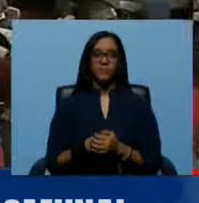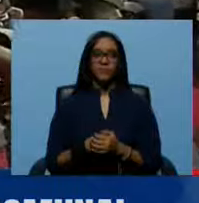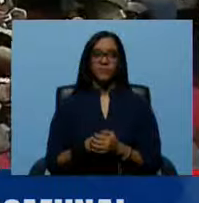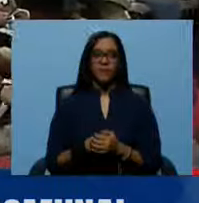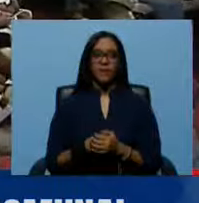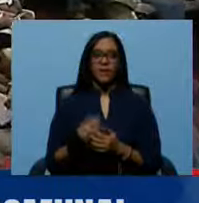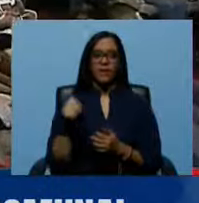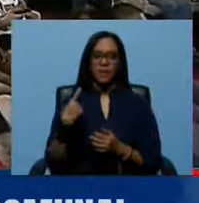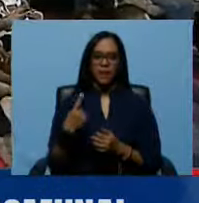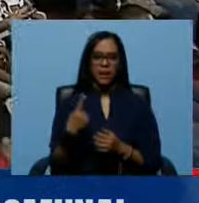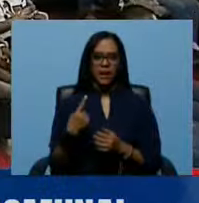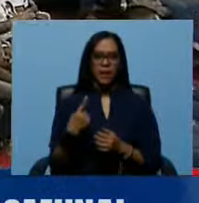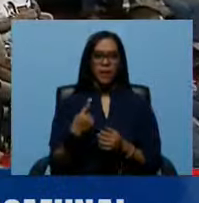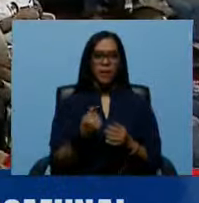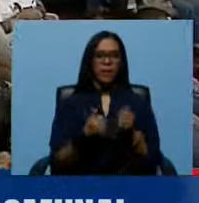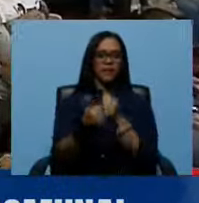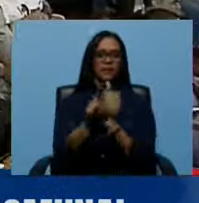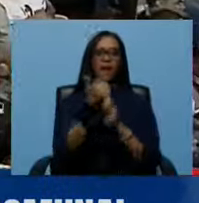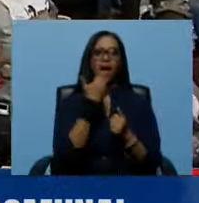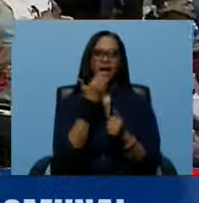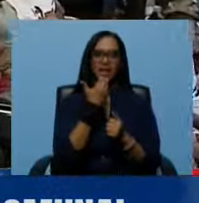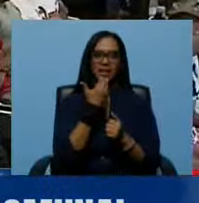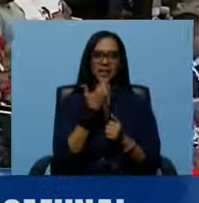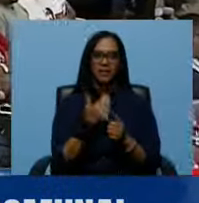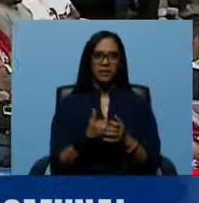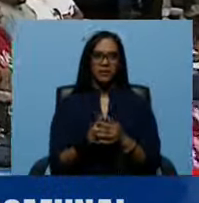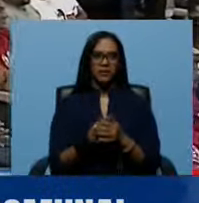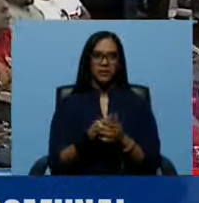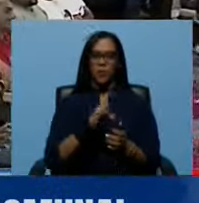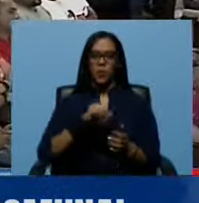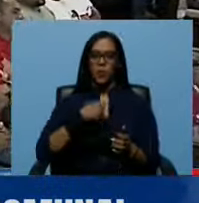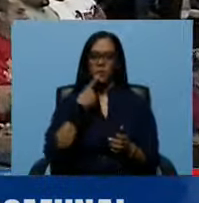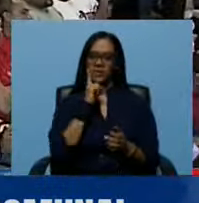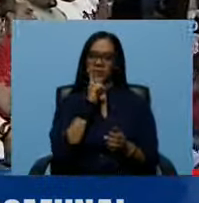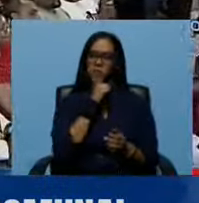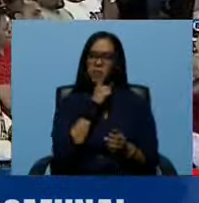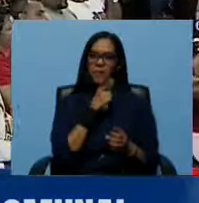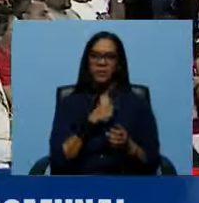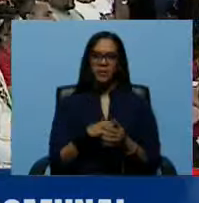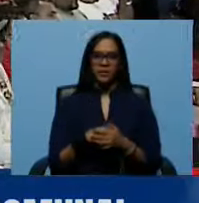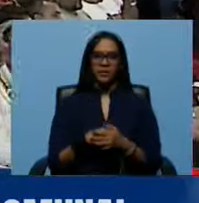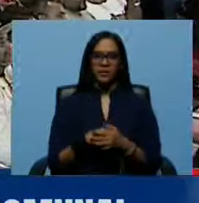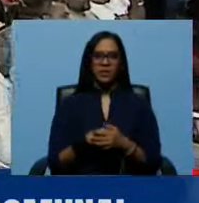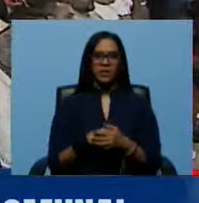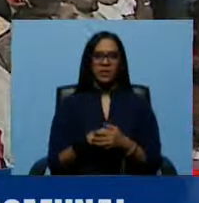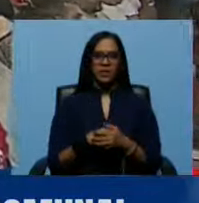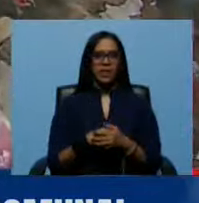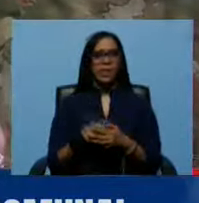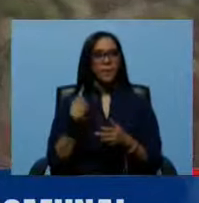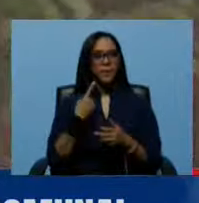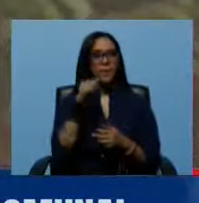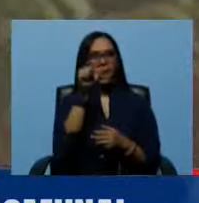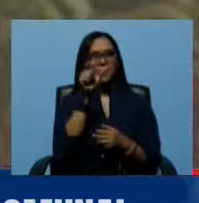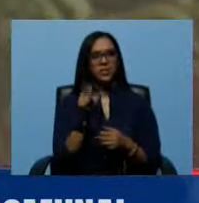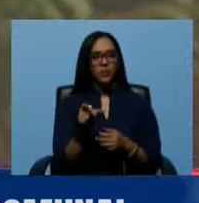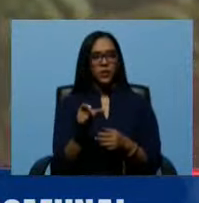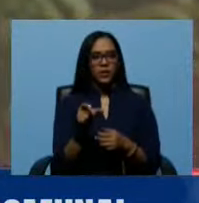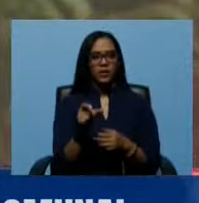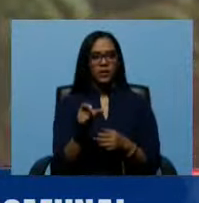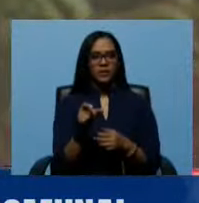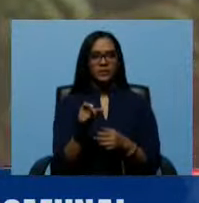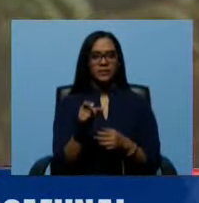Primero mandó adelante a alguien. No puedo decir el nombre. Primero mandó adelante a alguien, a una persona